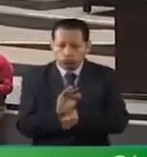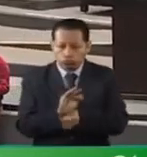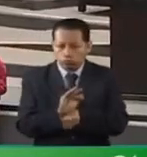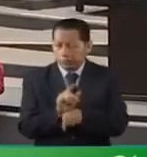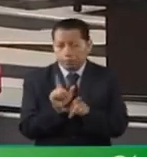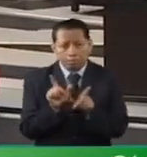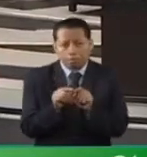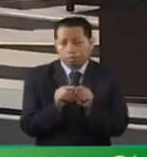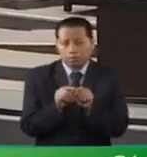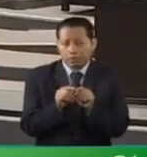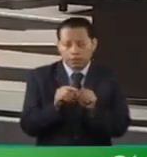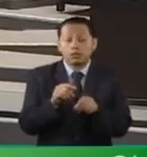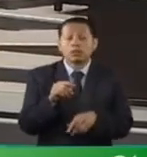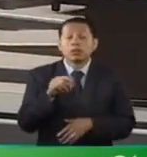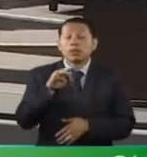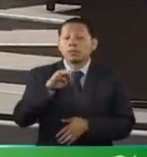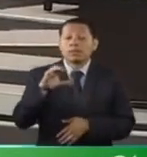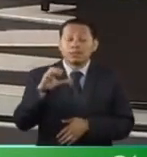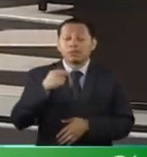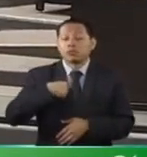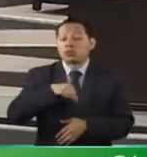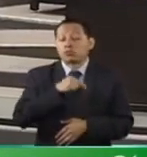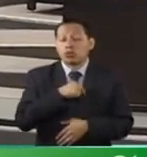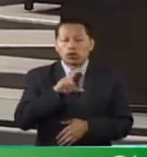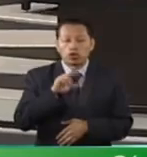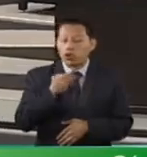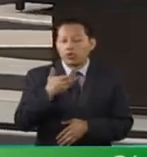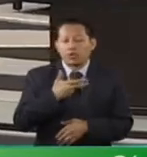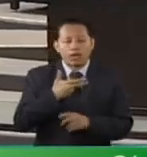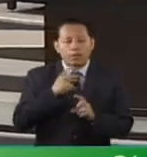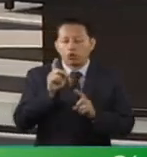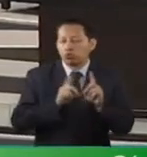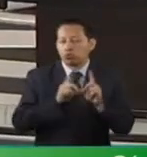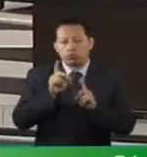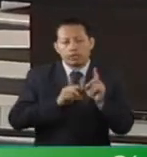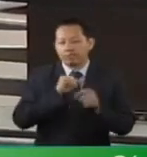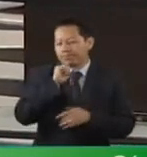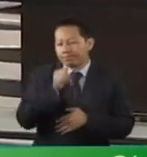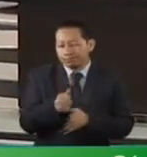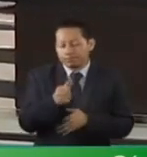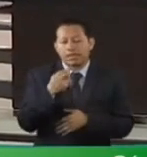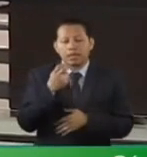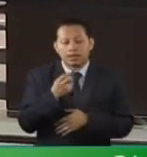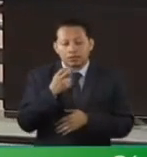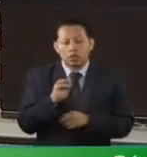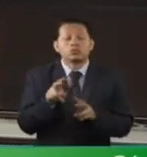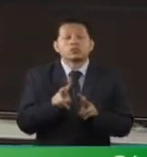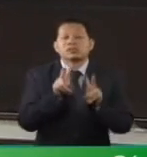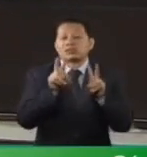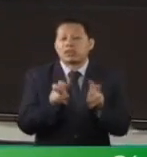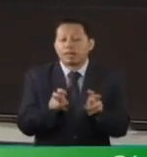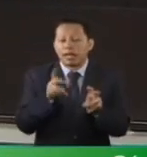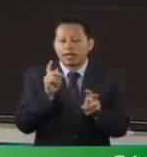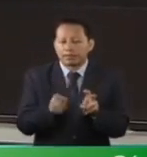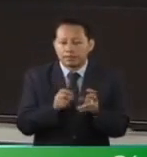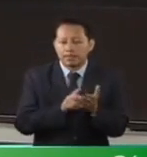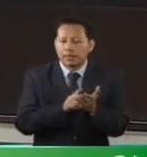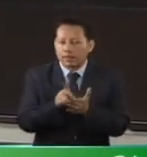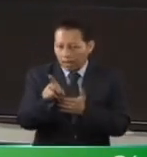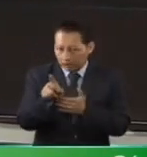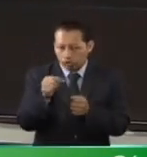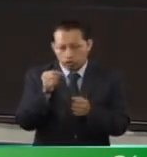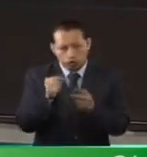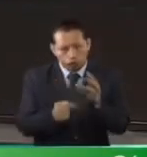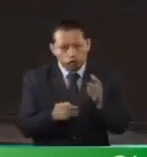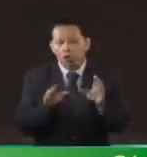movimiento ciudadano no tenemos ninguna duda al respecto es un asunto de derechos y de